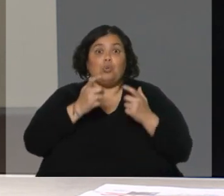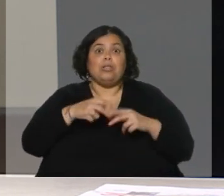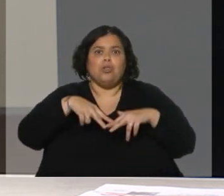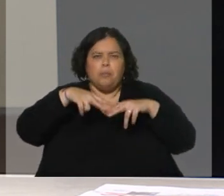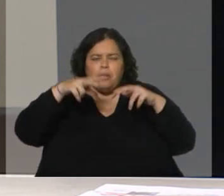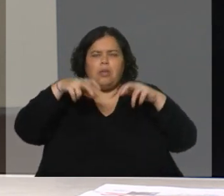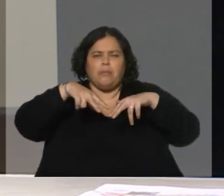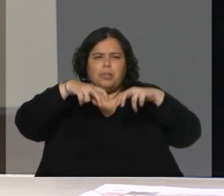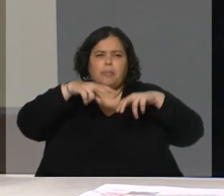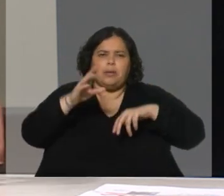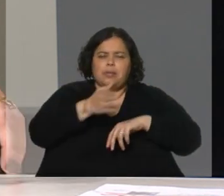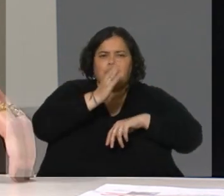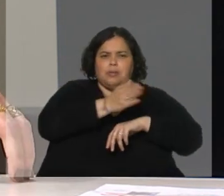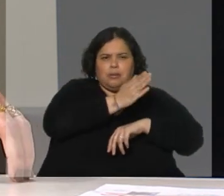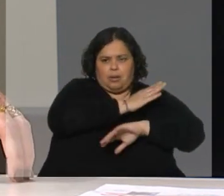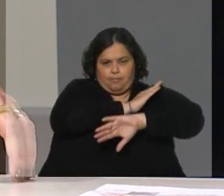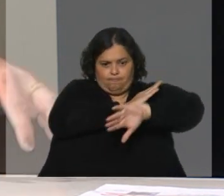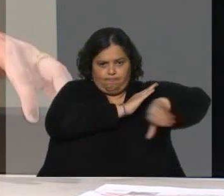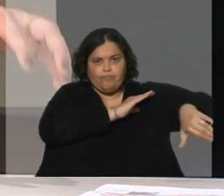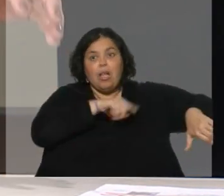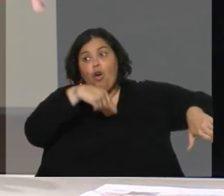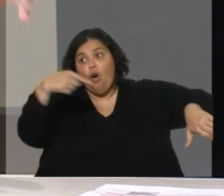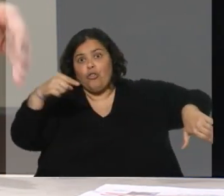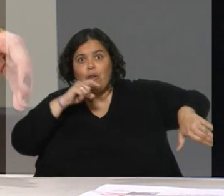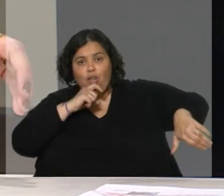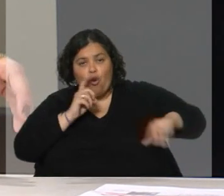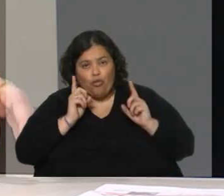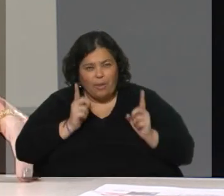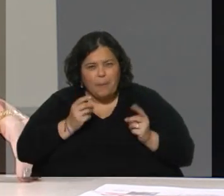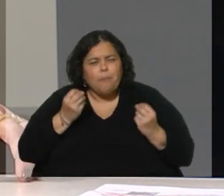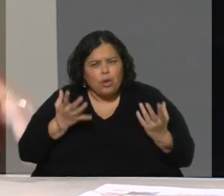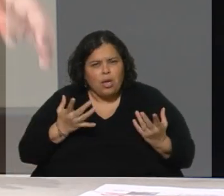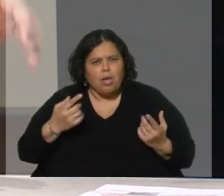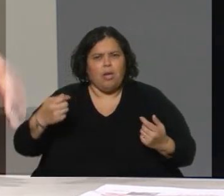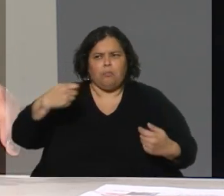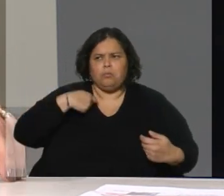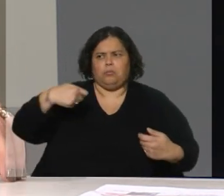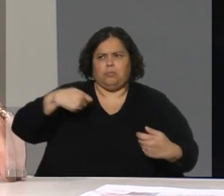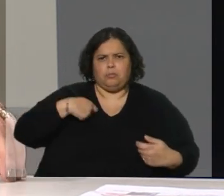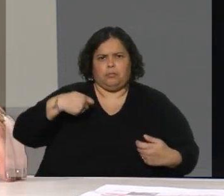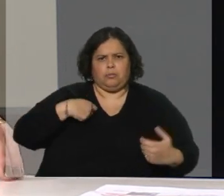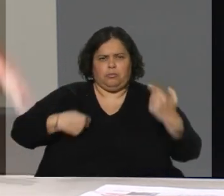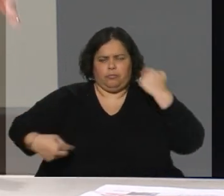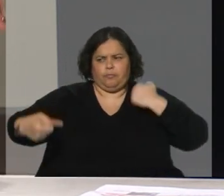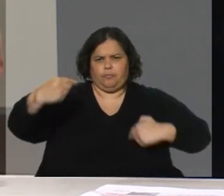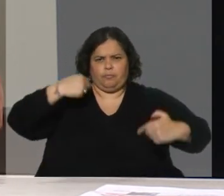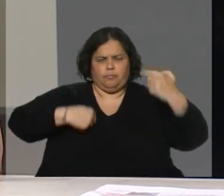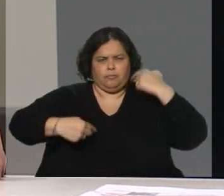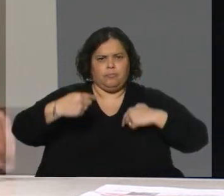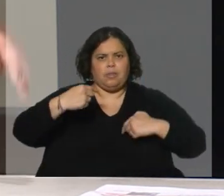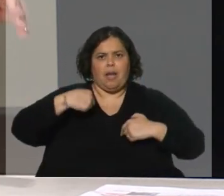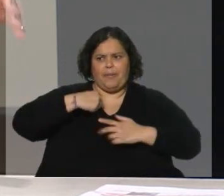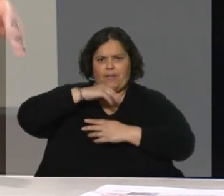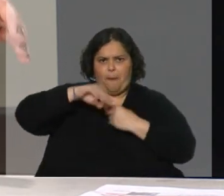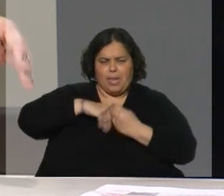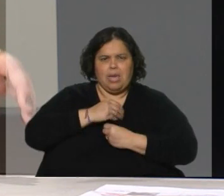investigarlo y empezó el enojo de otro y el ojo empezó con hostigaciones internas cuando a través de los medios a